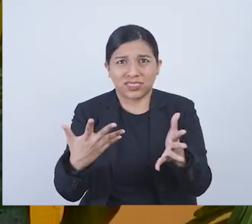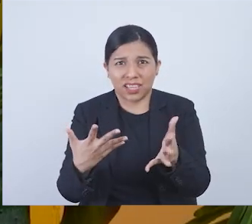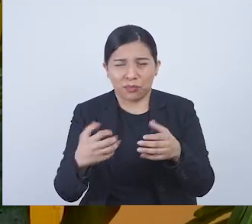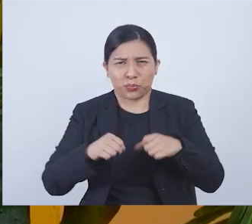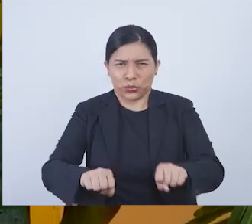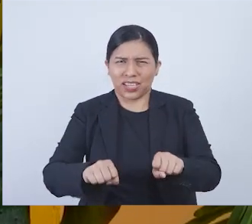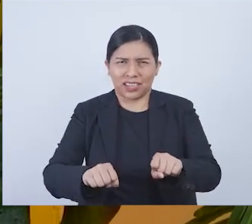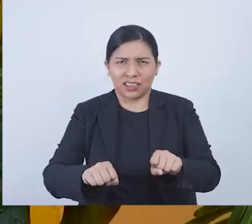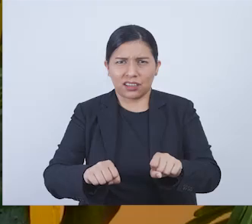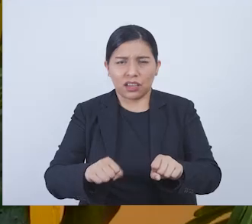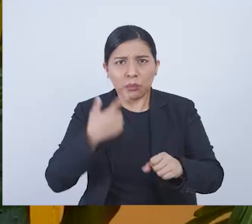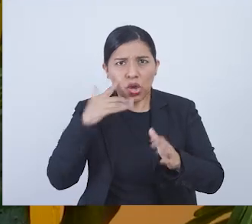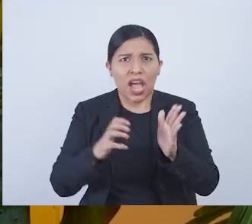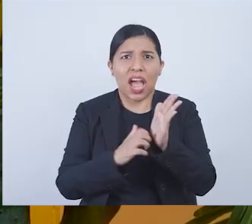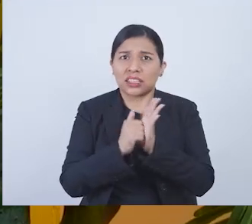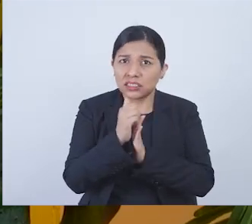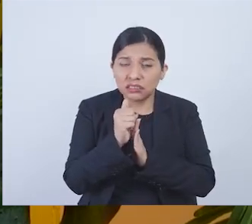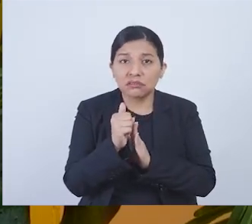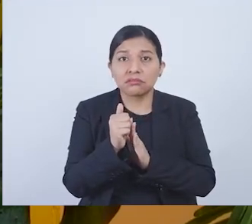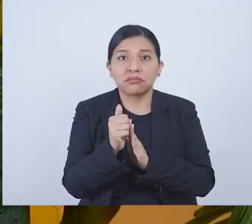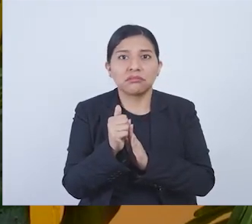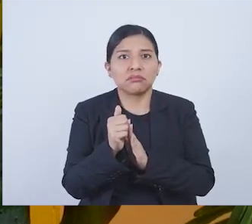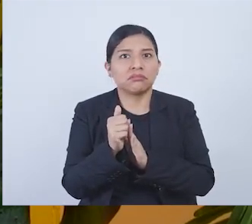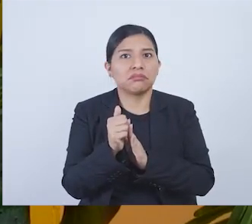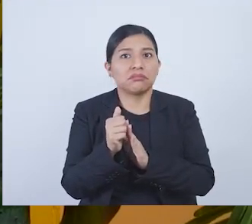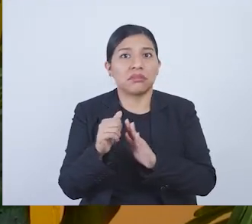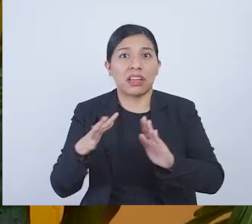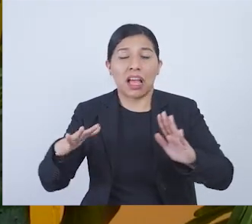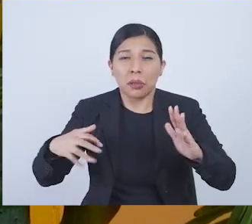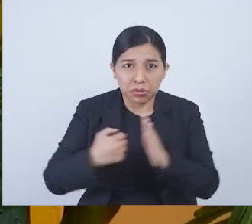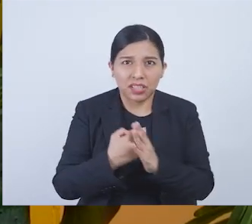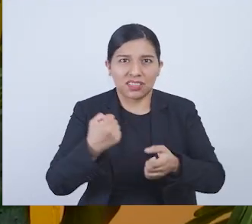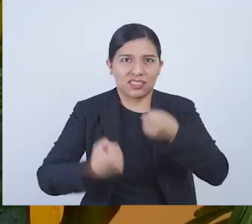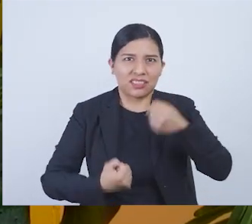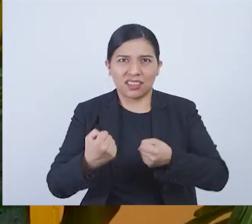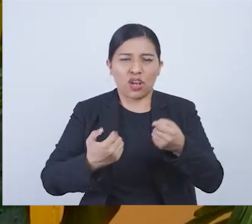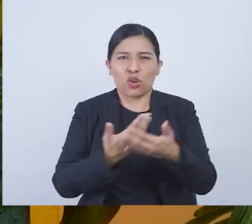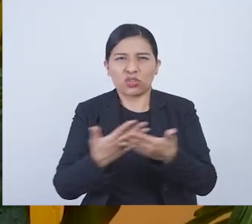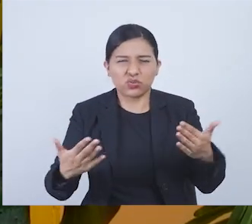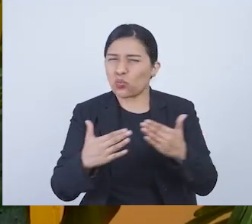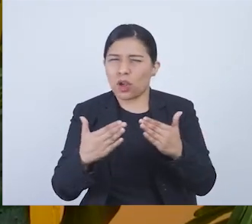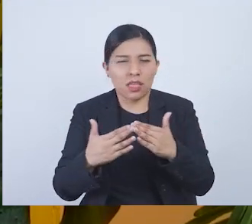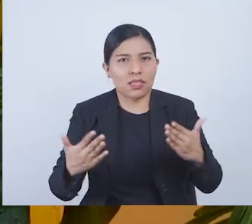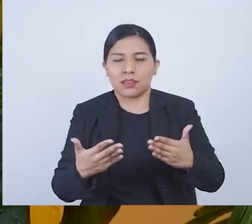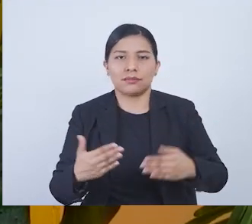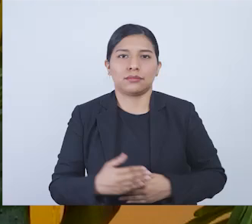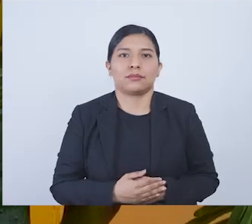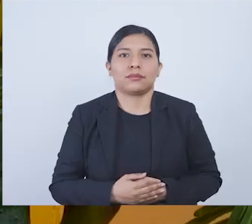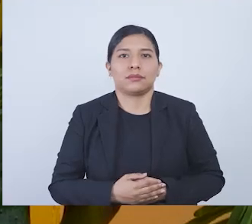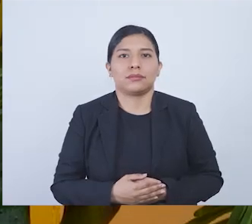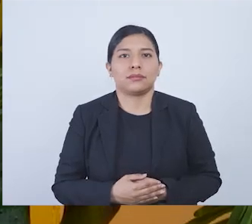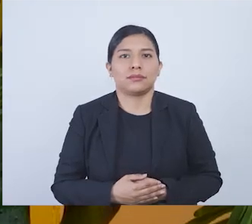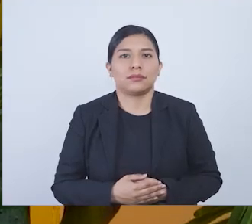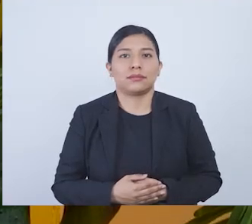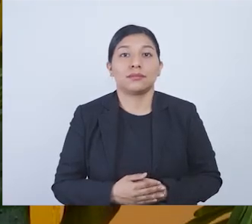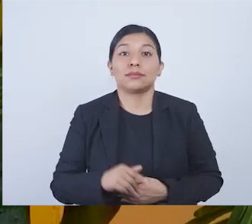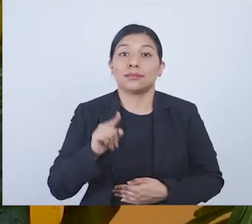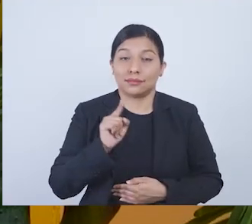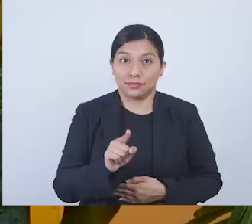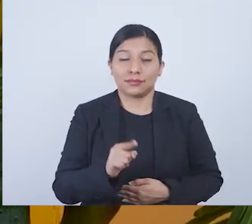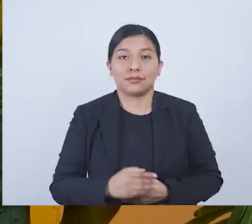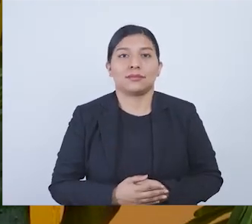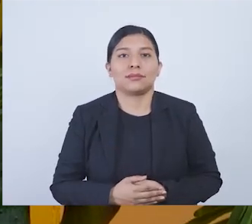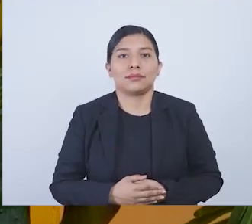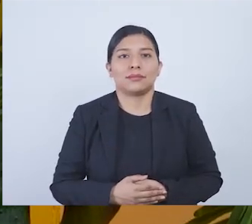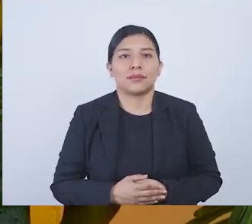de muerte, como el cáncer, como los accidentes de tránsito. Es decir, nos morimos por no movernos. Se reportan